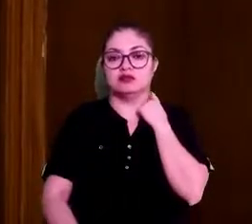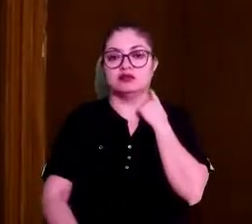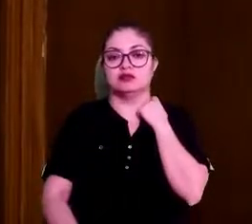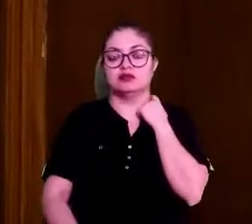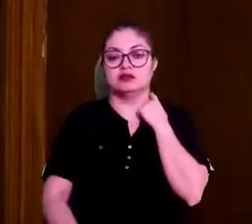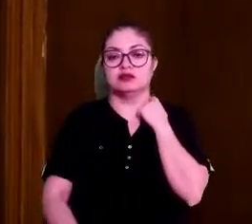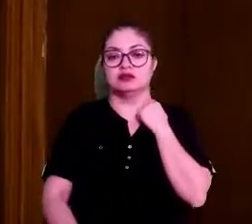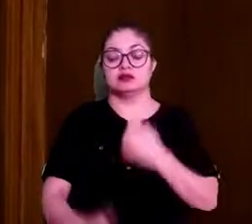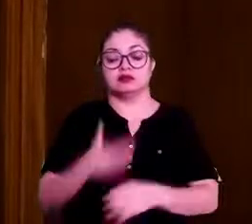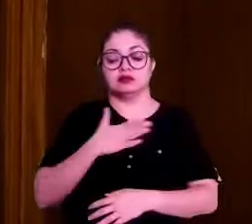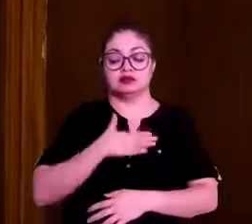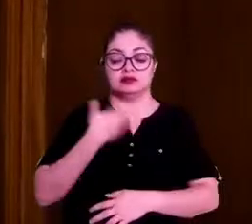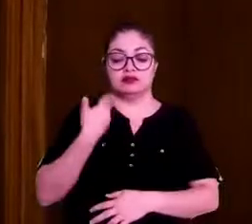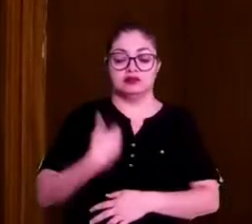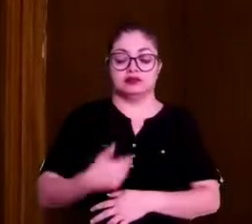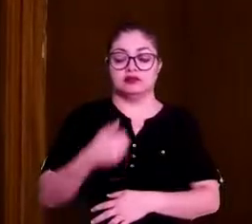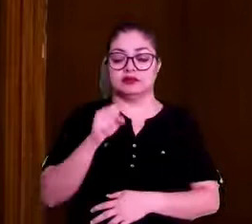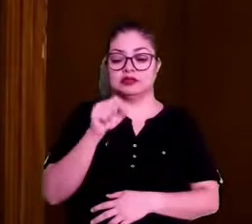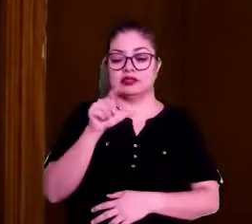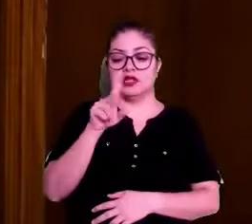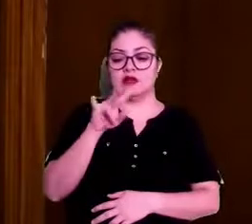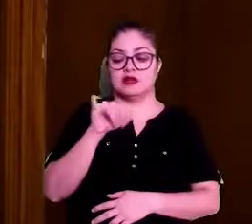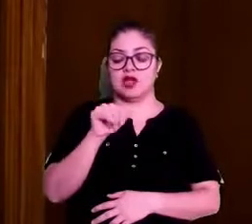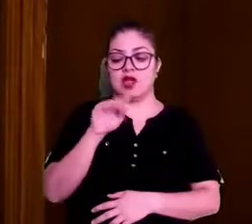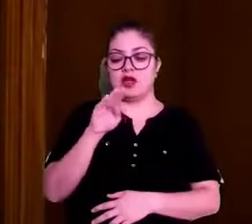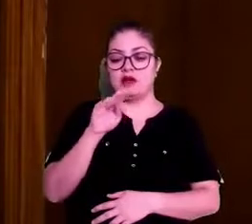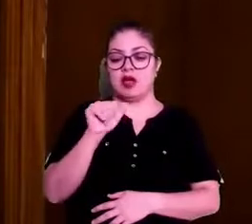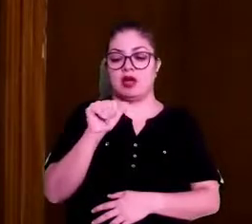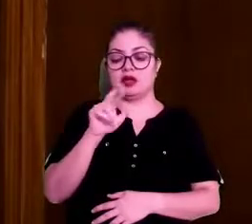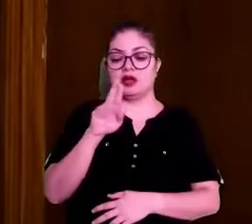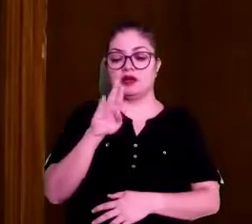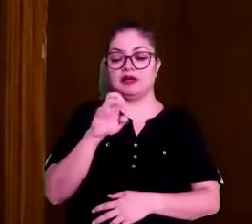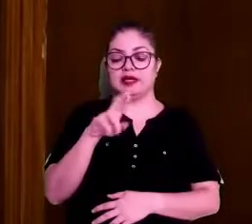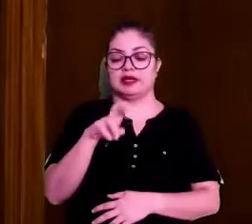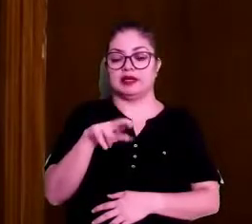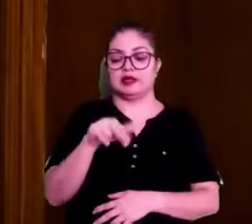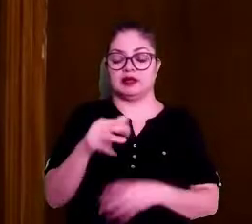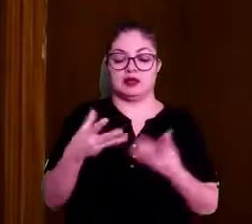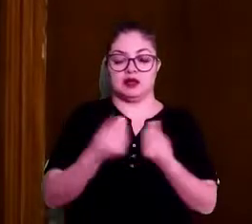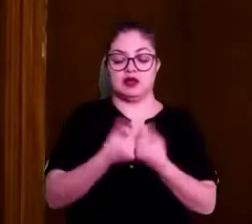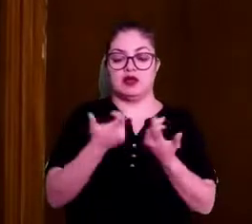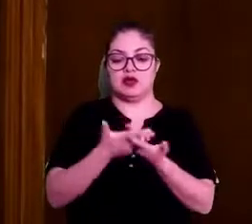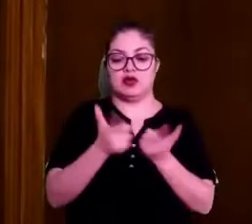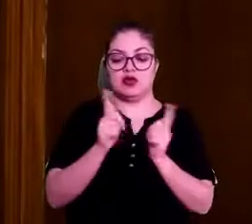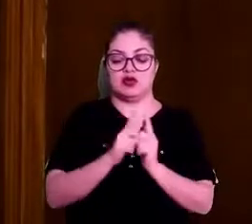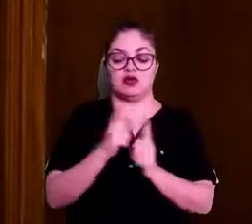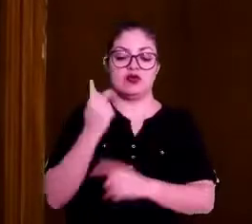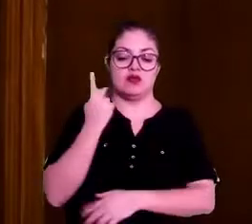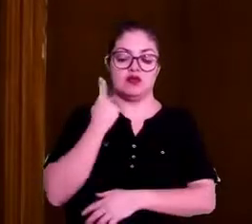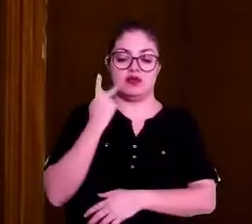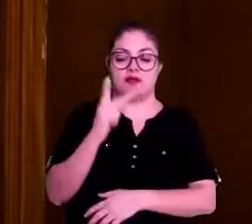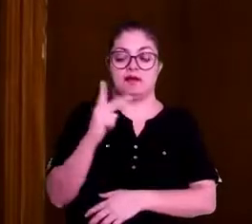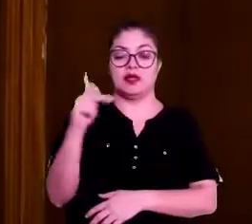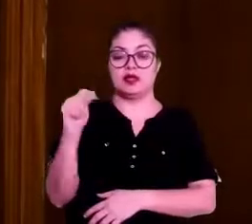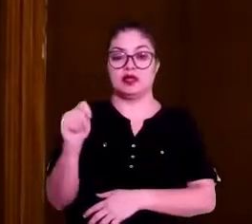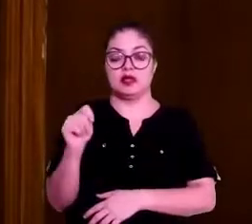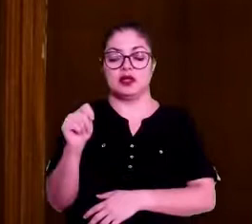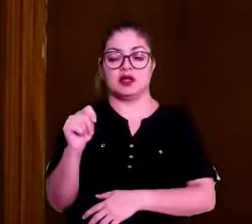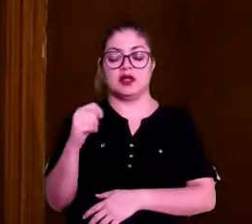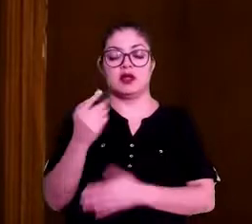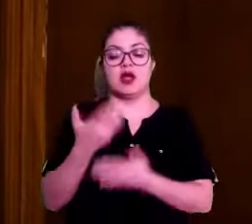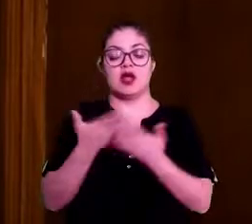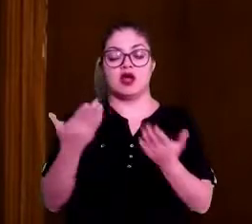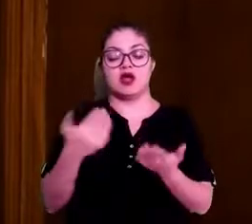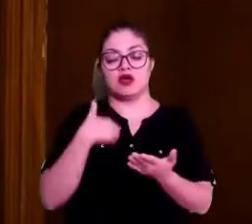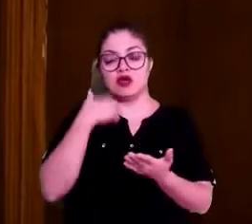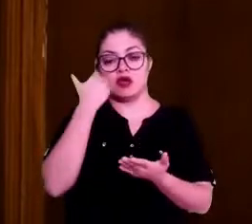que suscribe diputada Silvia Barberena Maldonado, integrante del Grupo Parlamentario Partido del Trabajo, someto a